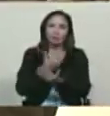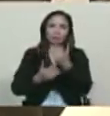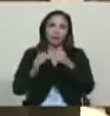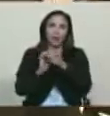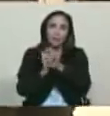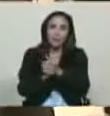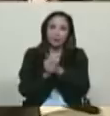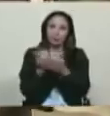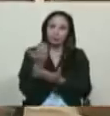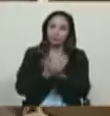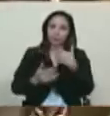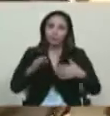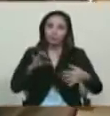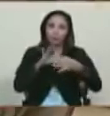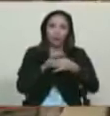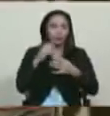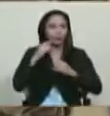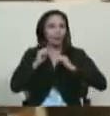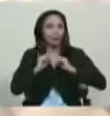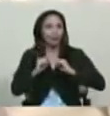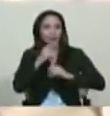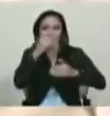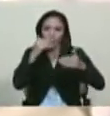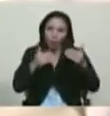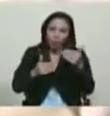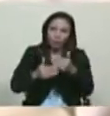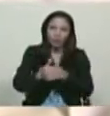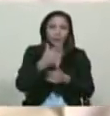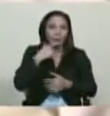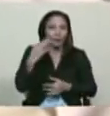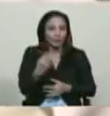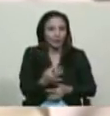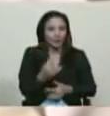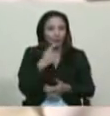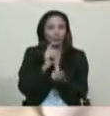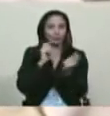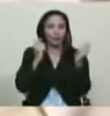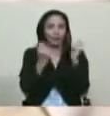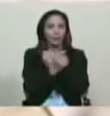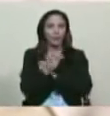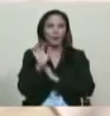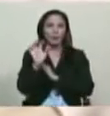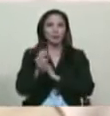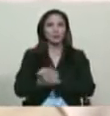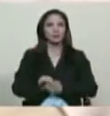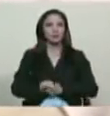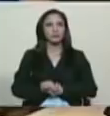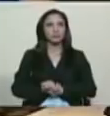solidaridad se estrechan con más fuerza en estos tiempos de profundas transformaciones.